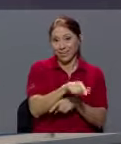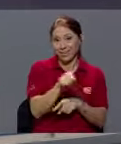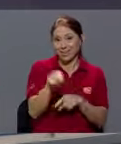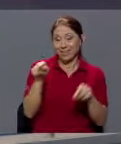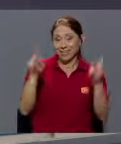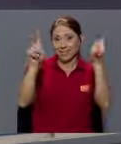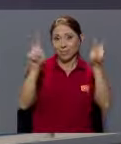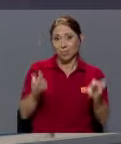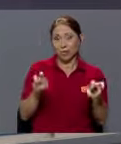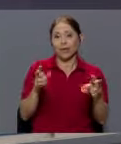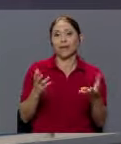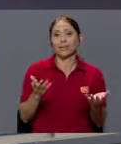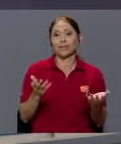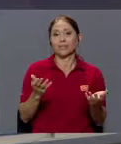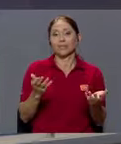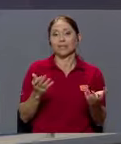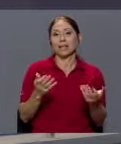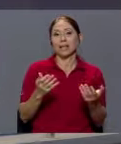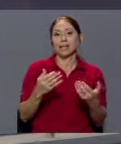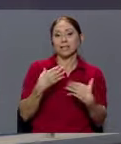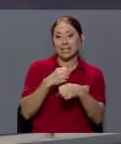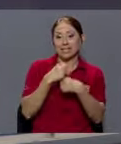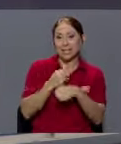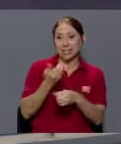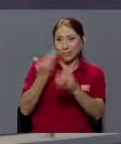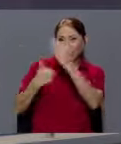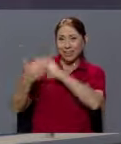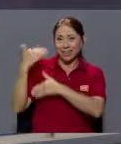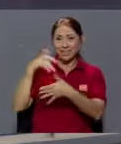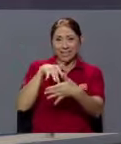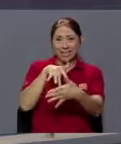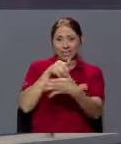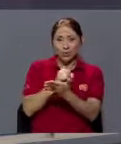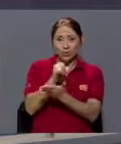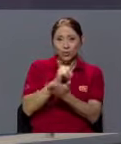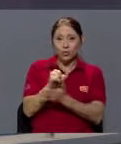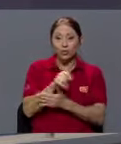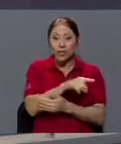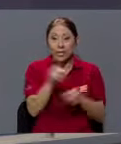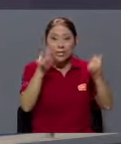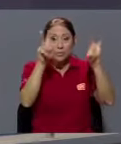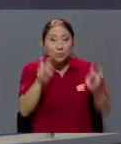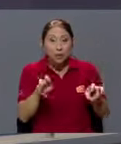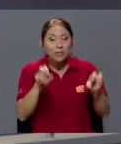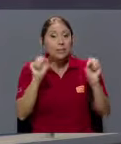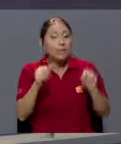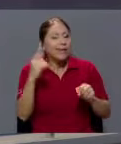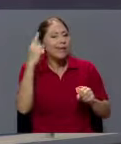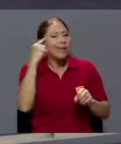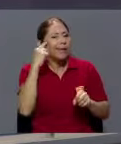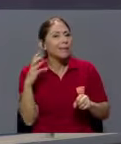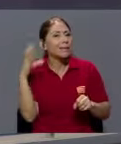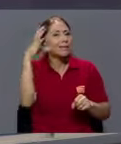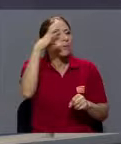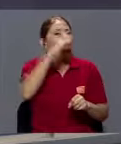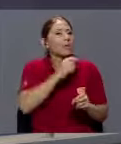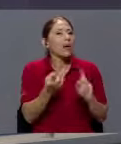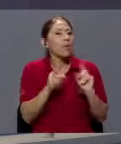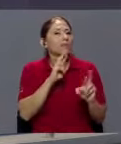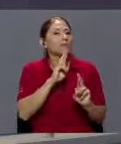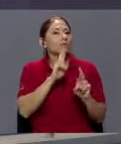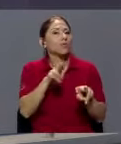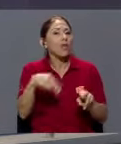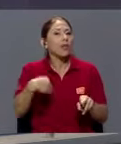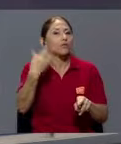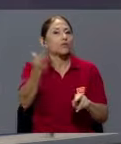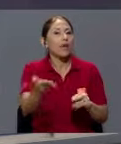pruebas, en estudios que se han hecho, son predictivas de los resultados que los estudiantes también van a tener